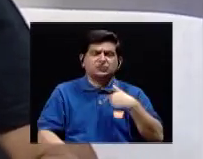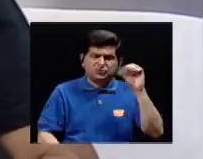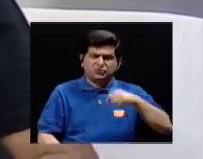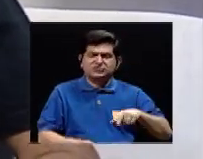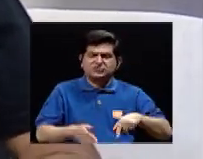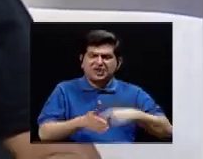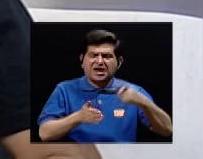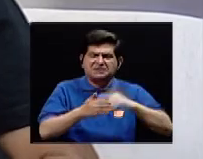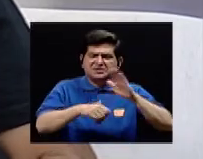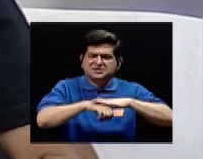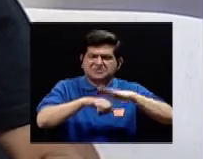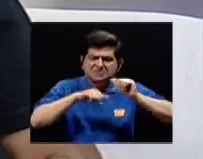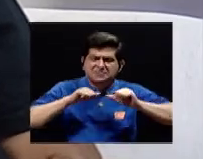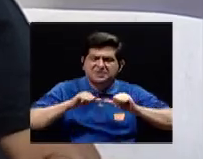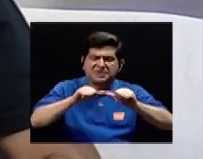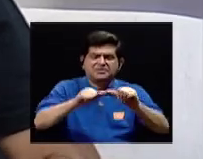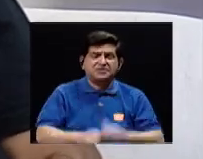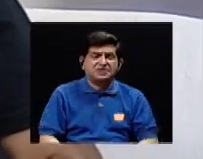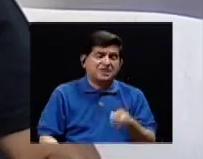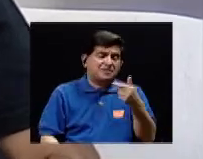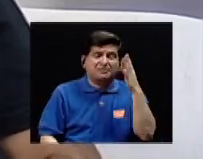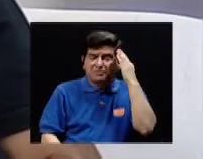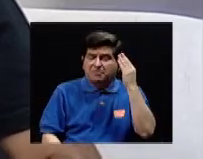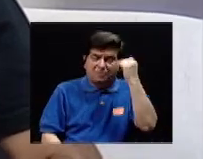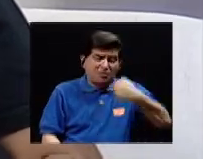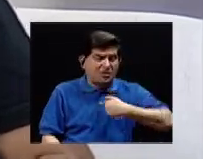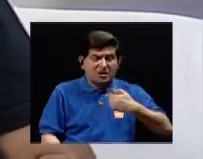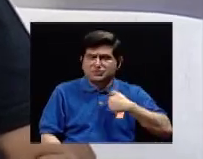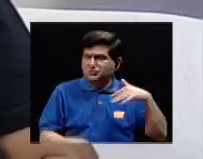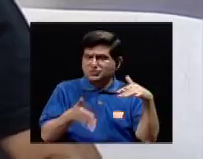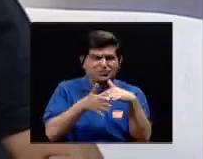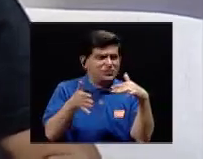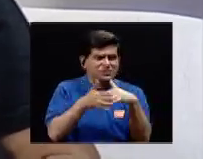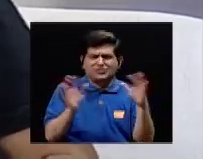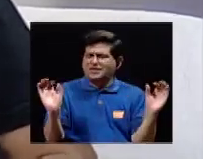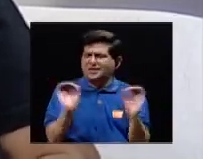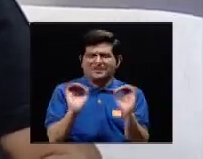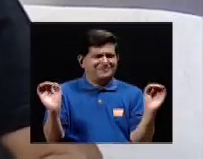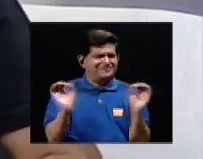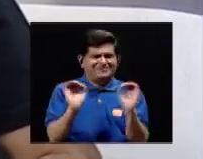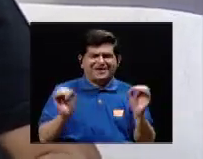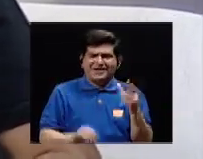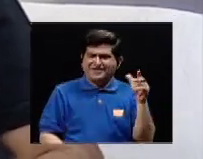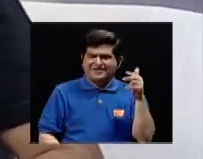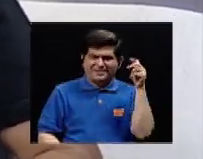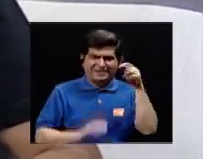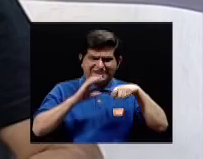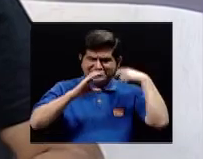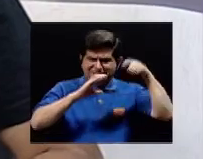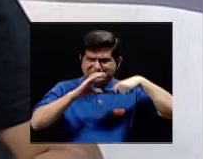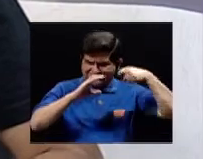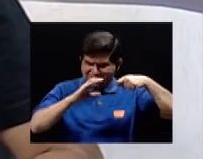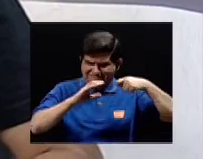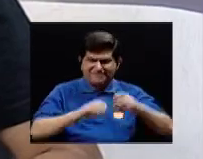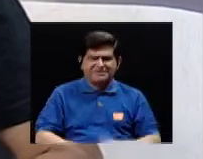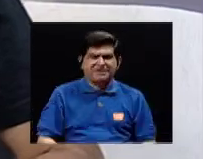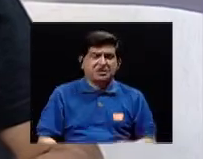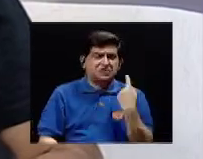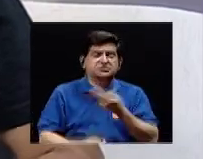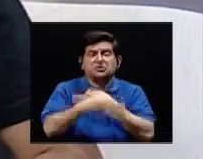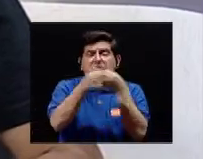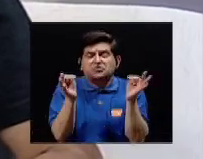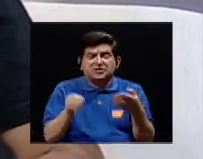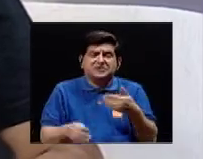sí a veces me dejo ir, incluso por mi poca experiencia, porque realmente yo no he estudiado nunca cine, excepto